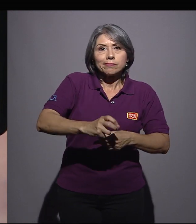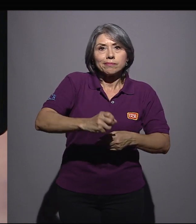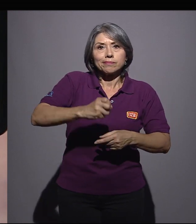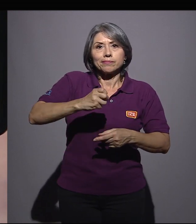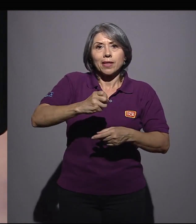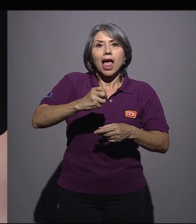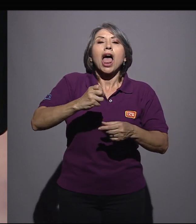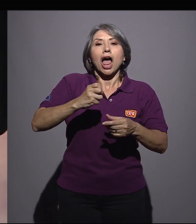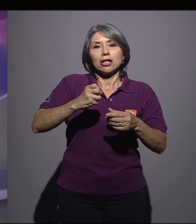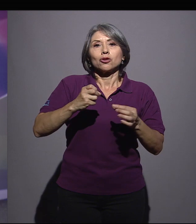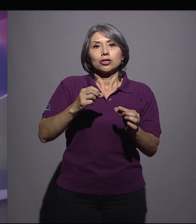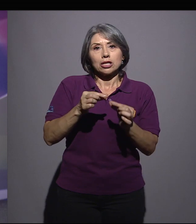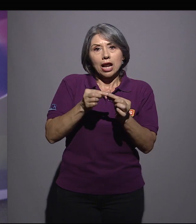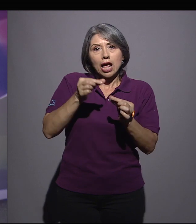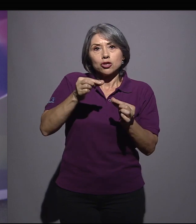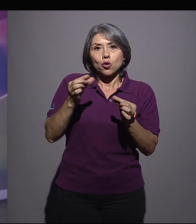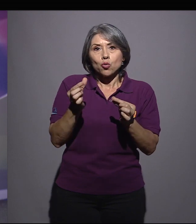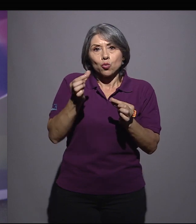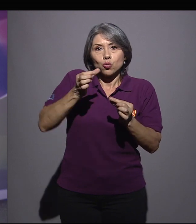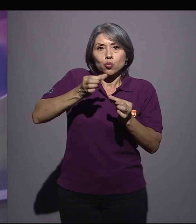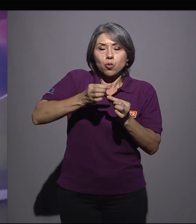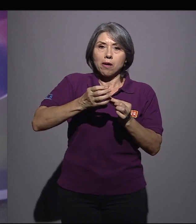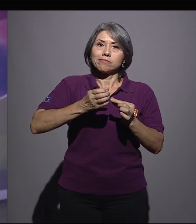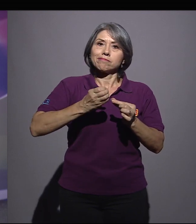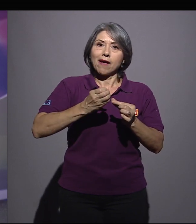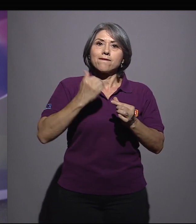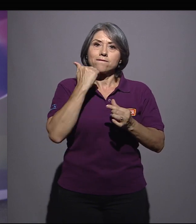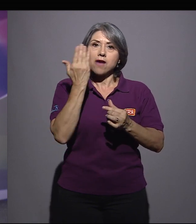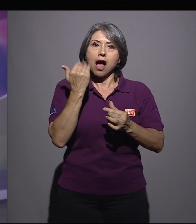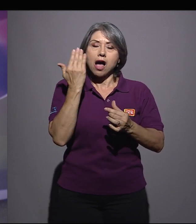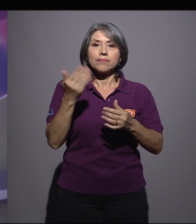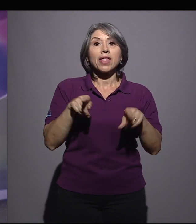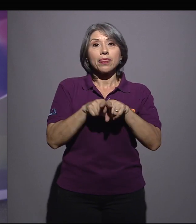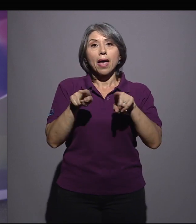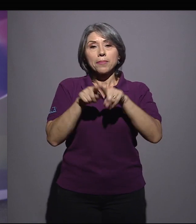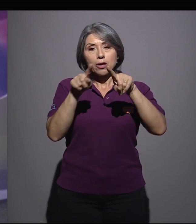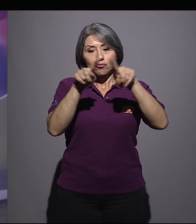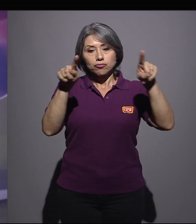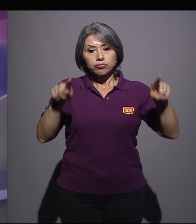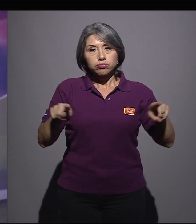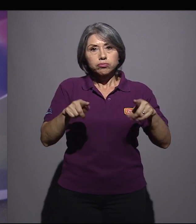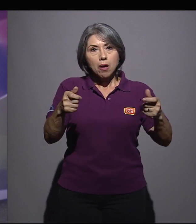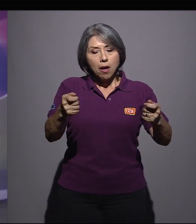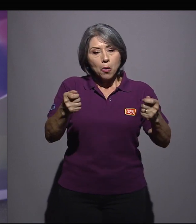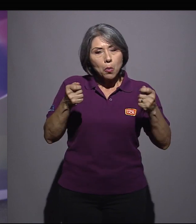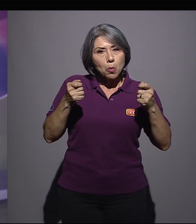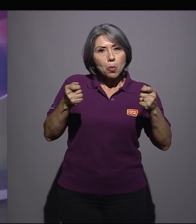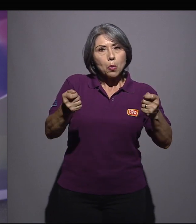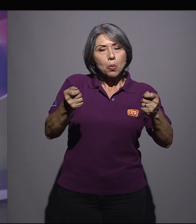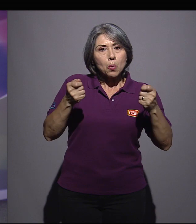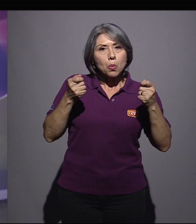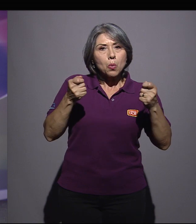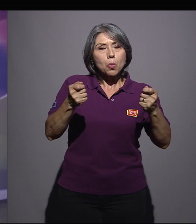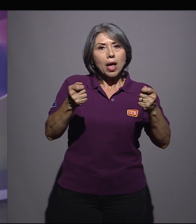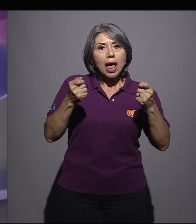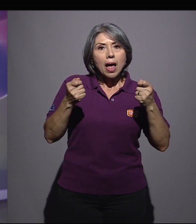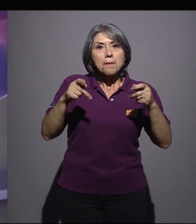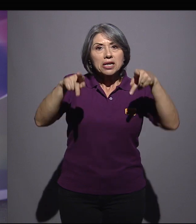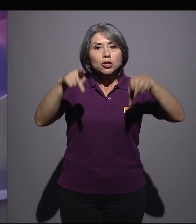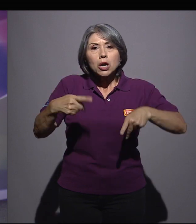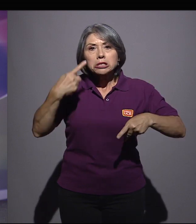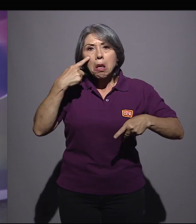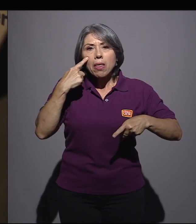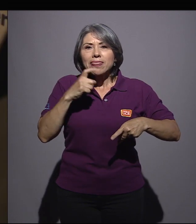para emitir el voto. Está la lupa. Verá que la lupa es para las personas con alguna una dificultad visual, ¿verdad?, para